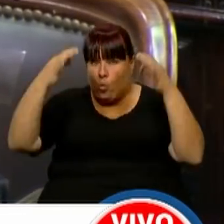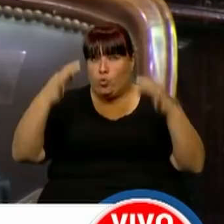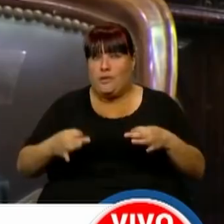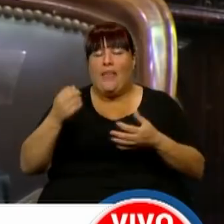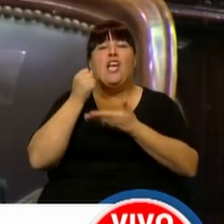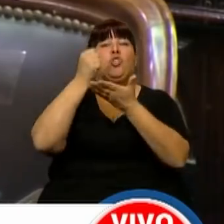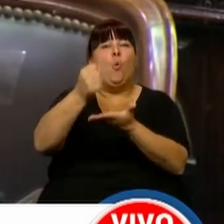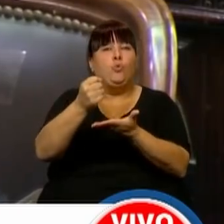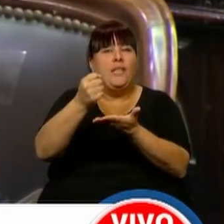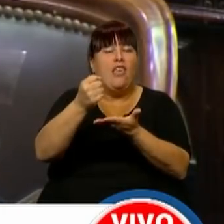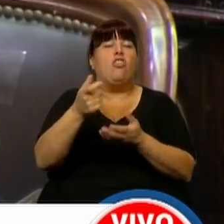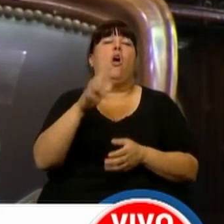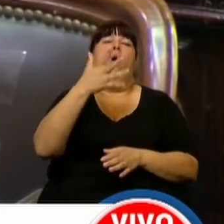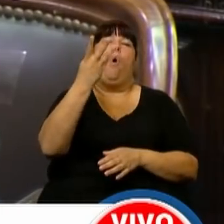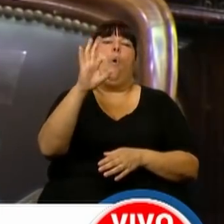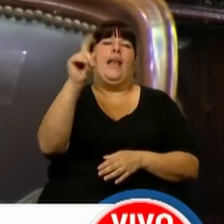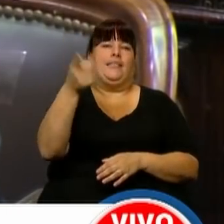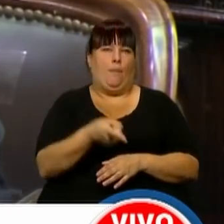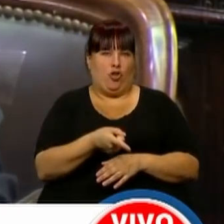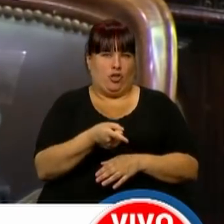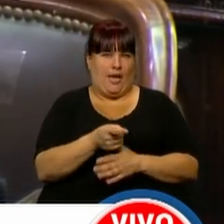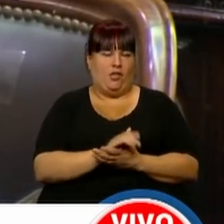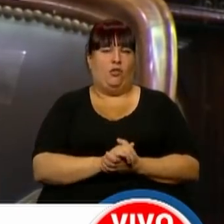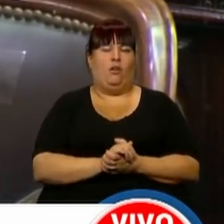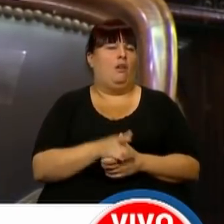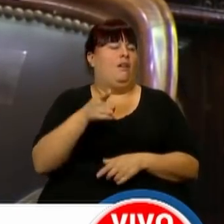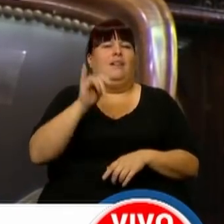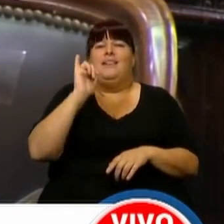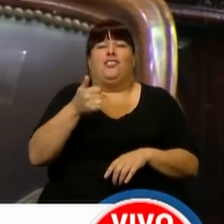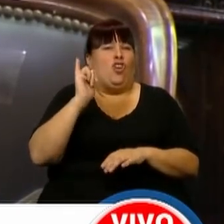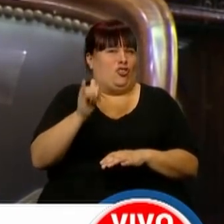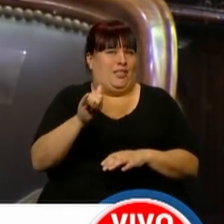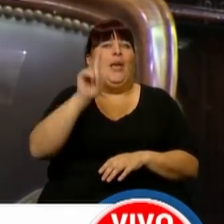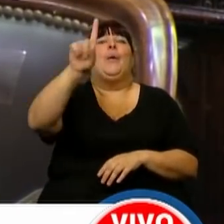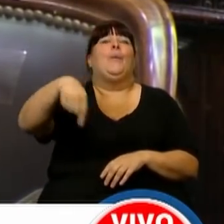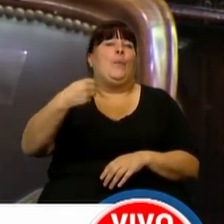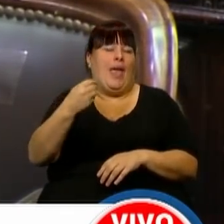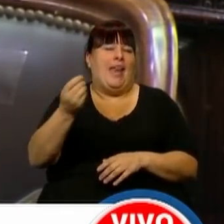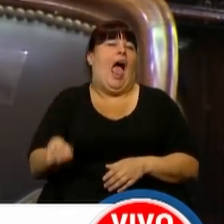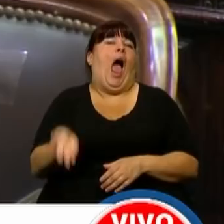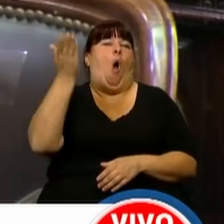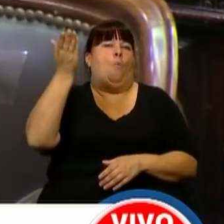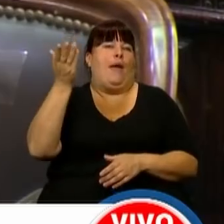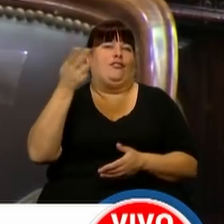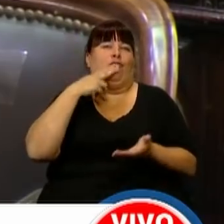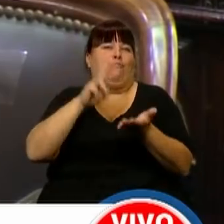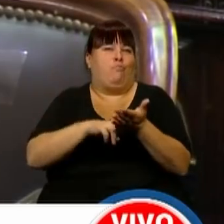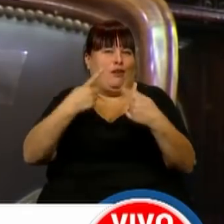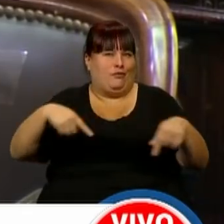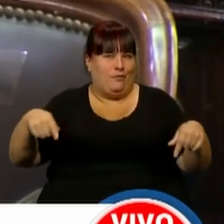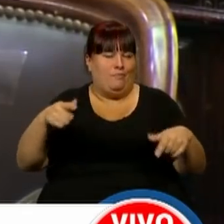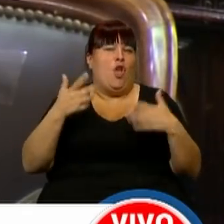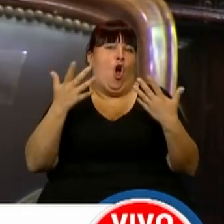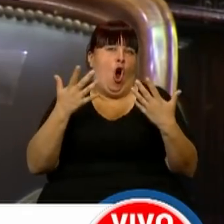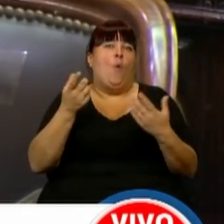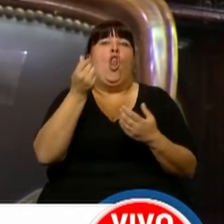de los subsidios va a rondar el 40%. Eso ineluctablemente se va a traducir en un aumento de las tarifas. Y por